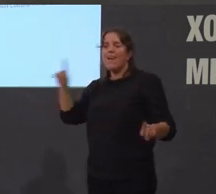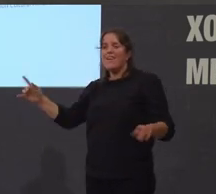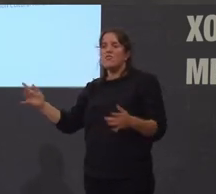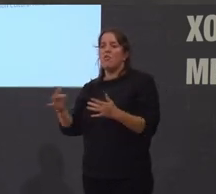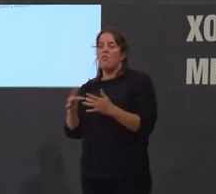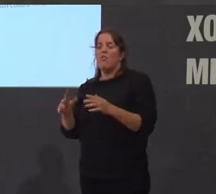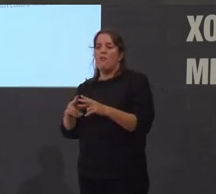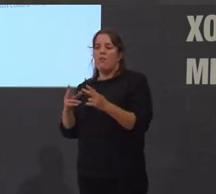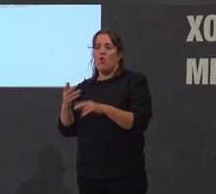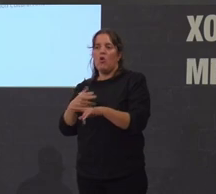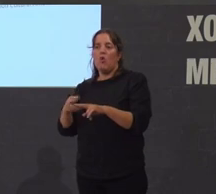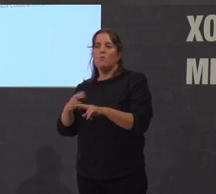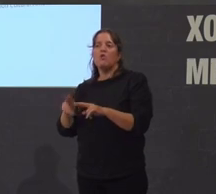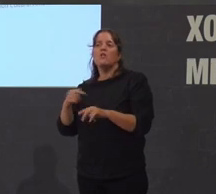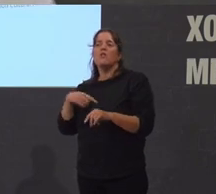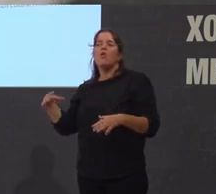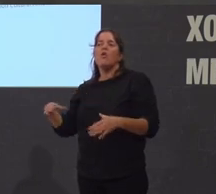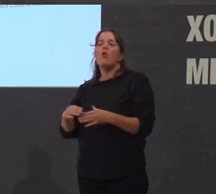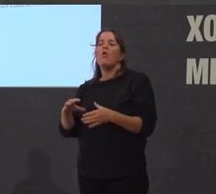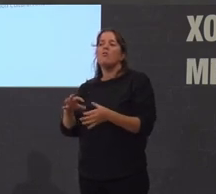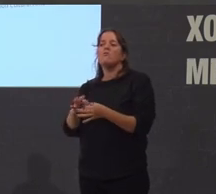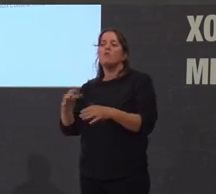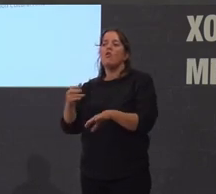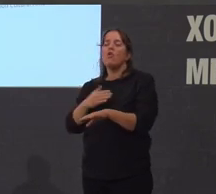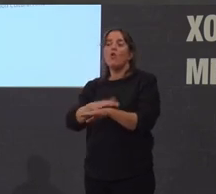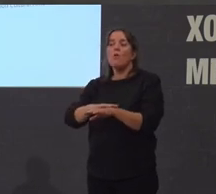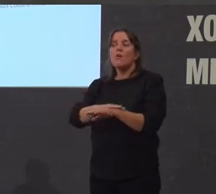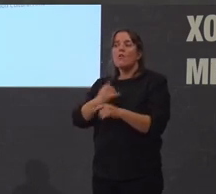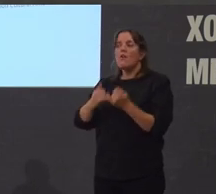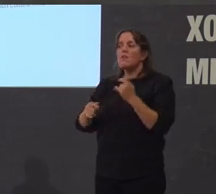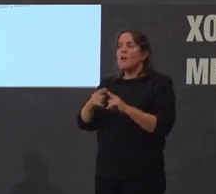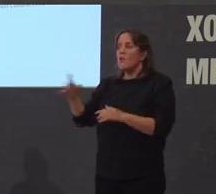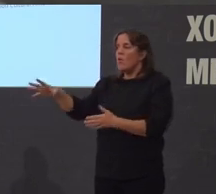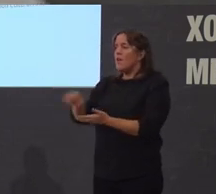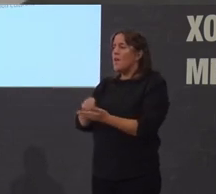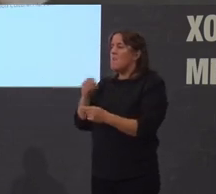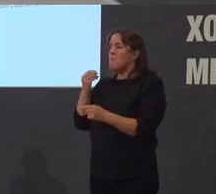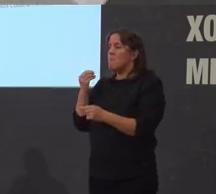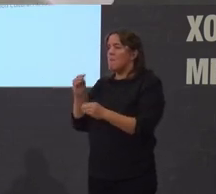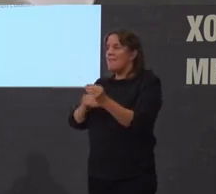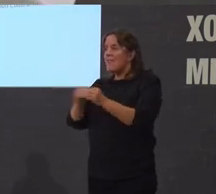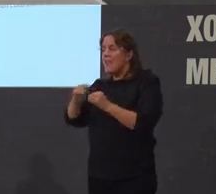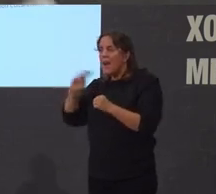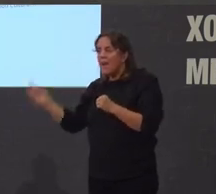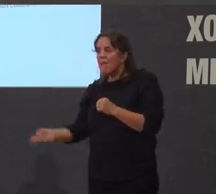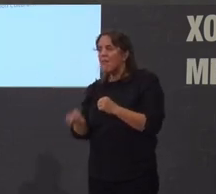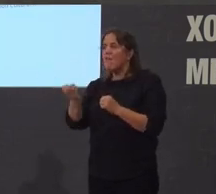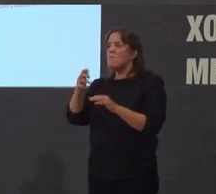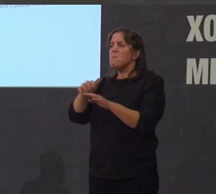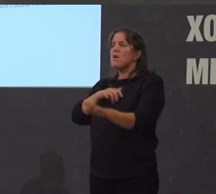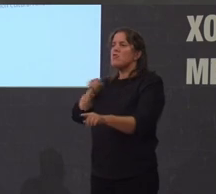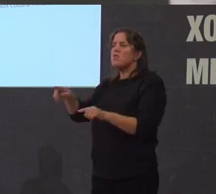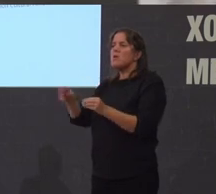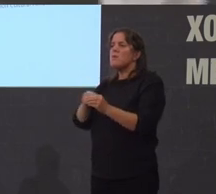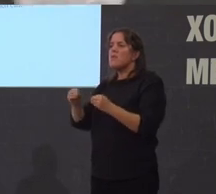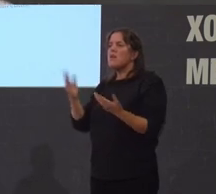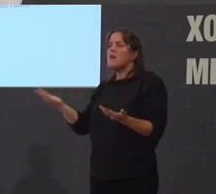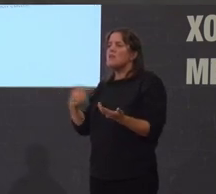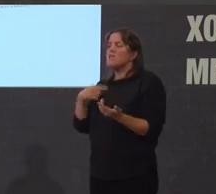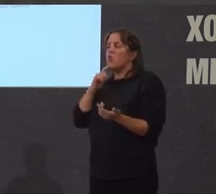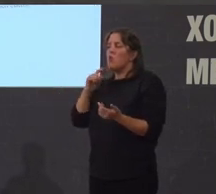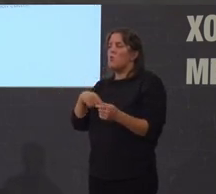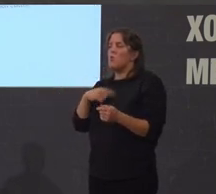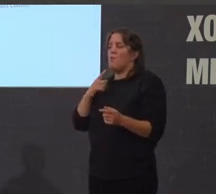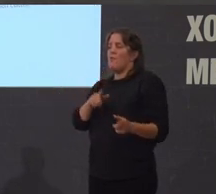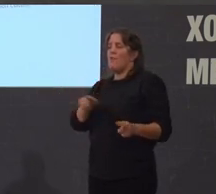franquistas estaba beneficiado entonces cogí a grandes cantidades de materiales y la mayor parte de sus materiales pasaban